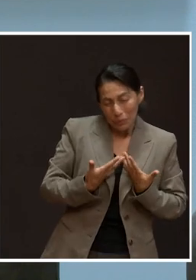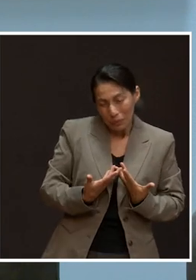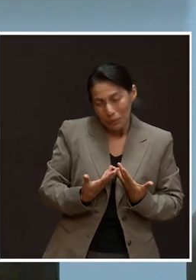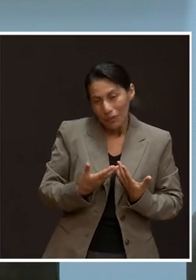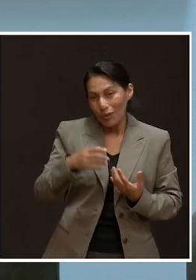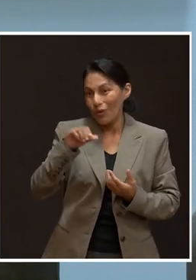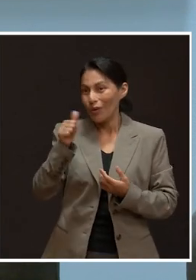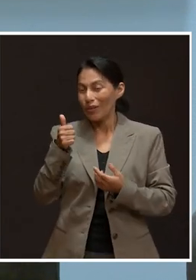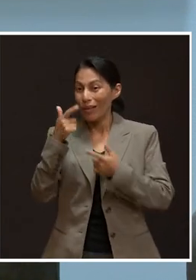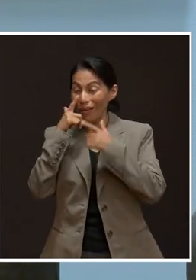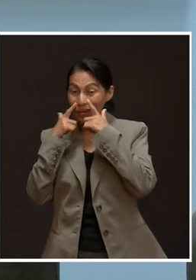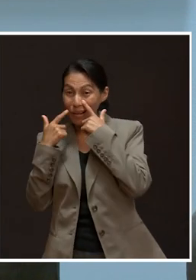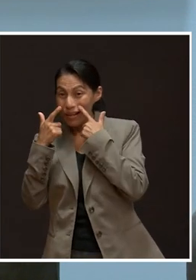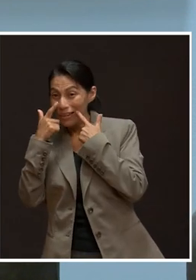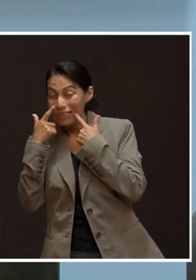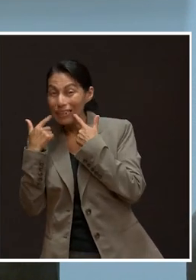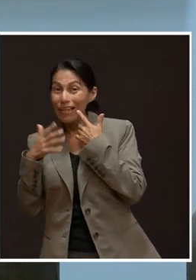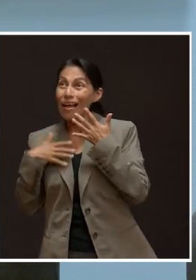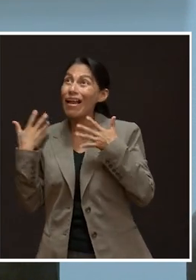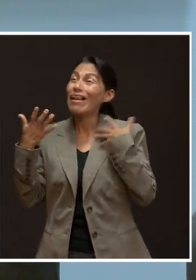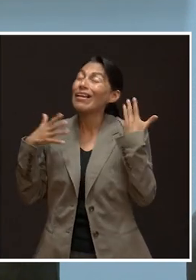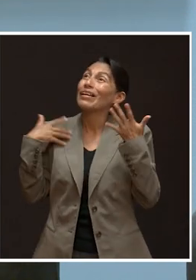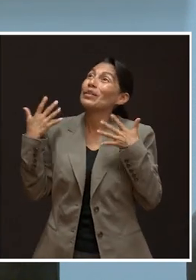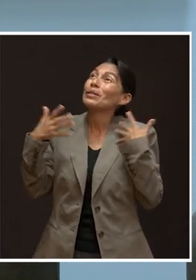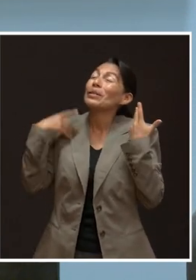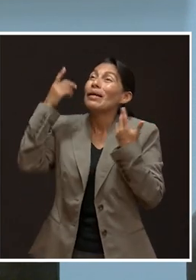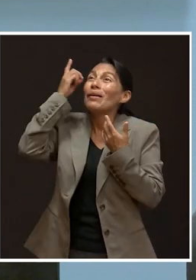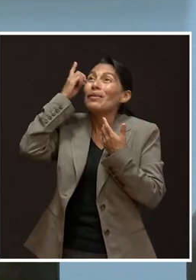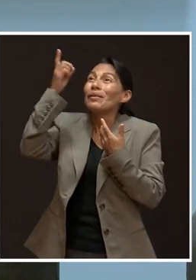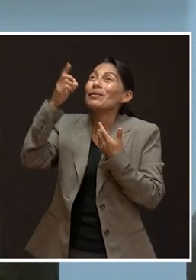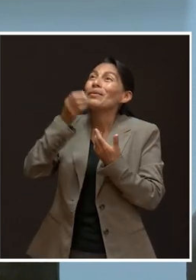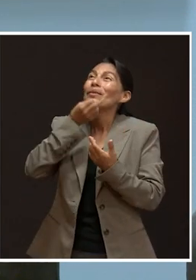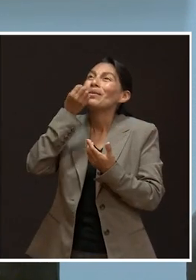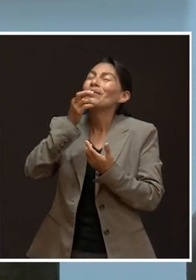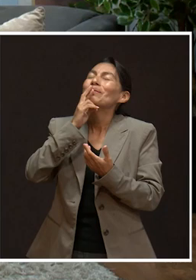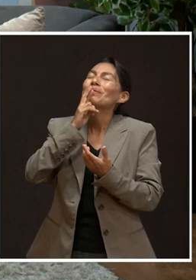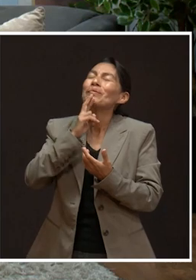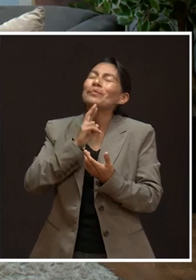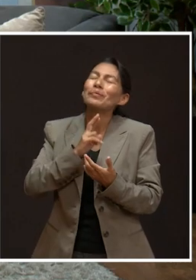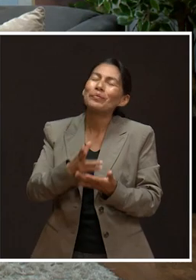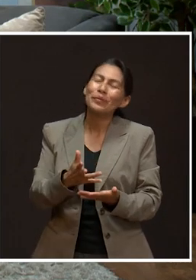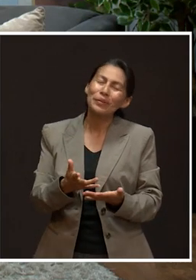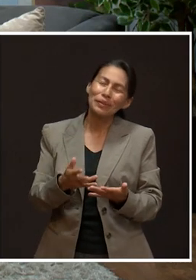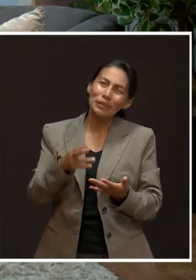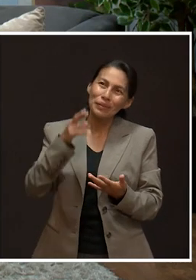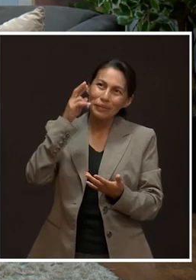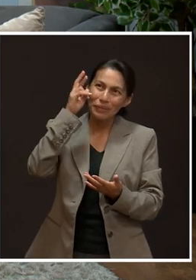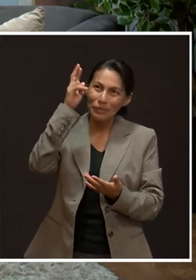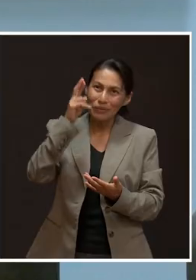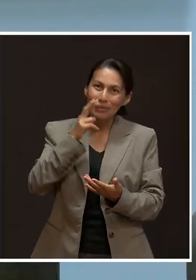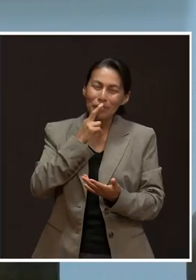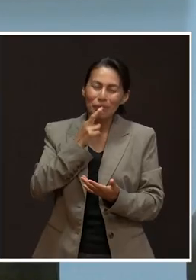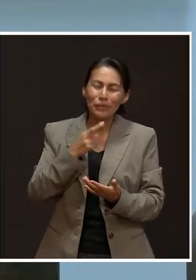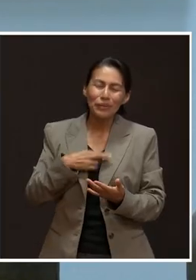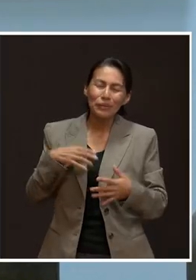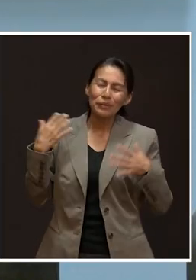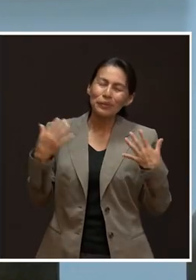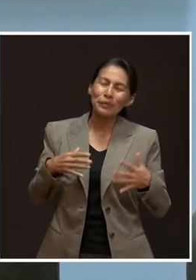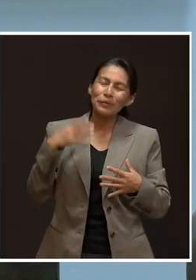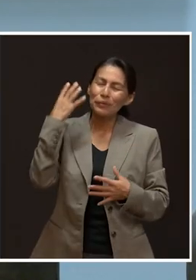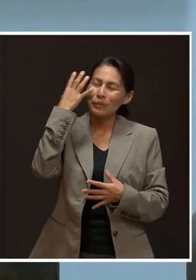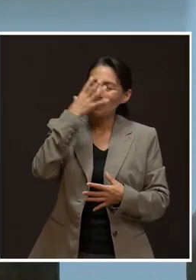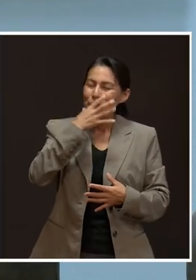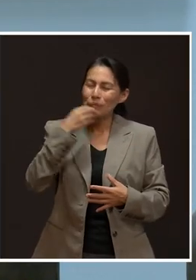y la otra de alegría, porque Dios había contestado tu oración. Sí. Y esa es la